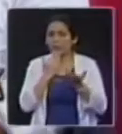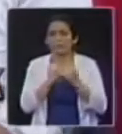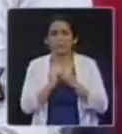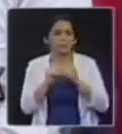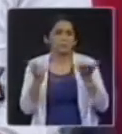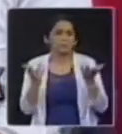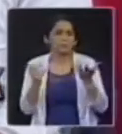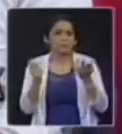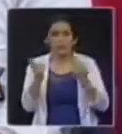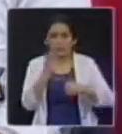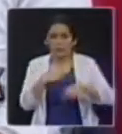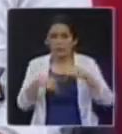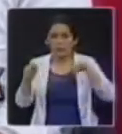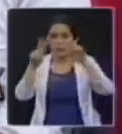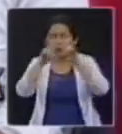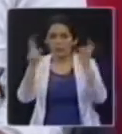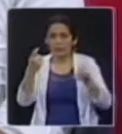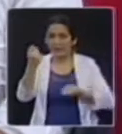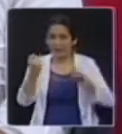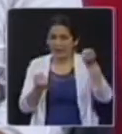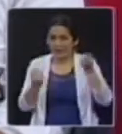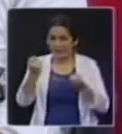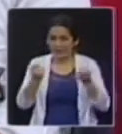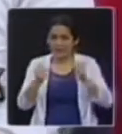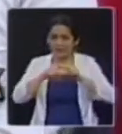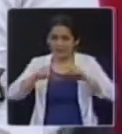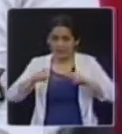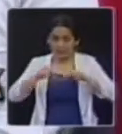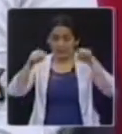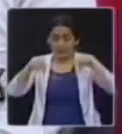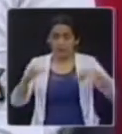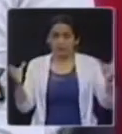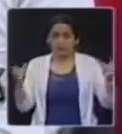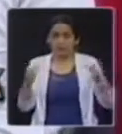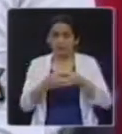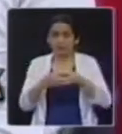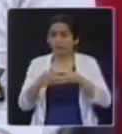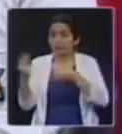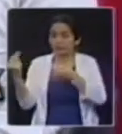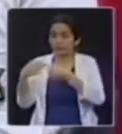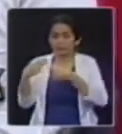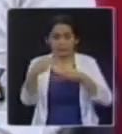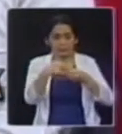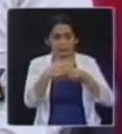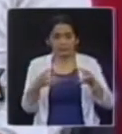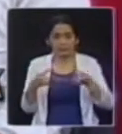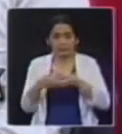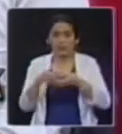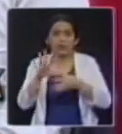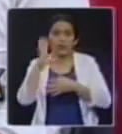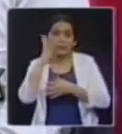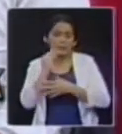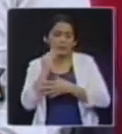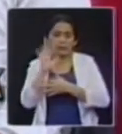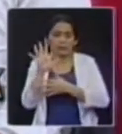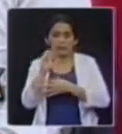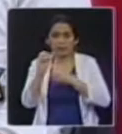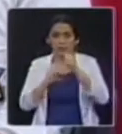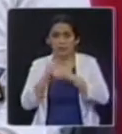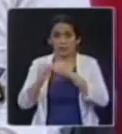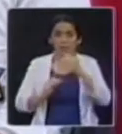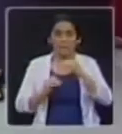¿no? Somos parte de un sólido grupo económico con más de 50 años de experiencia generando negocios.